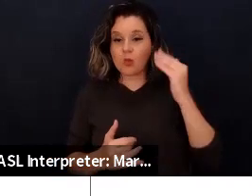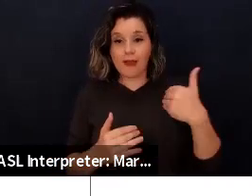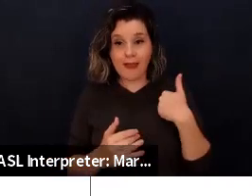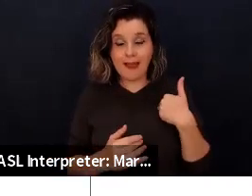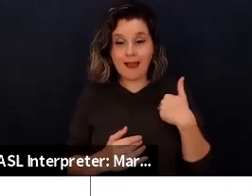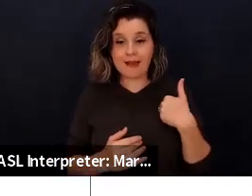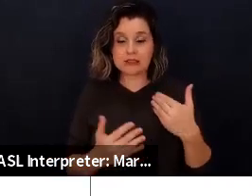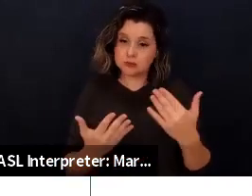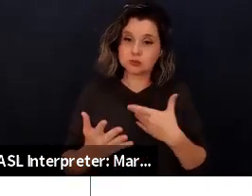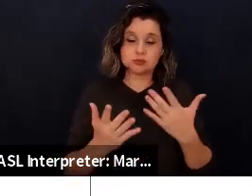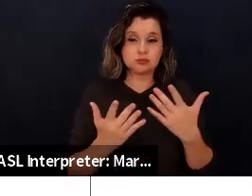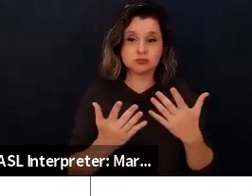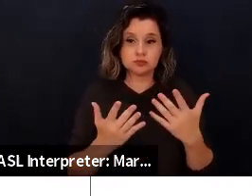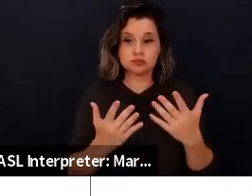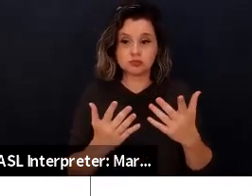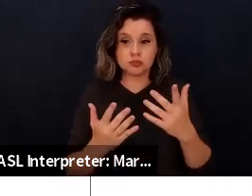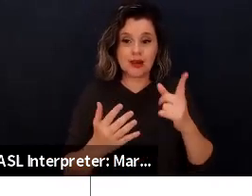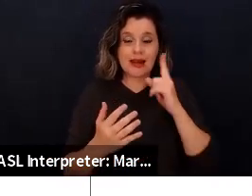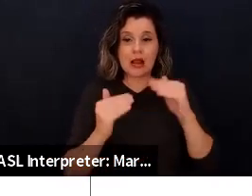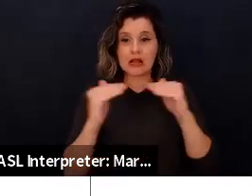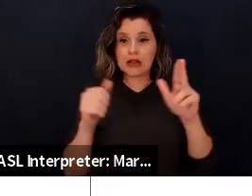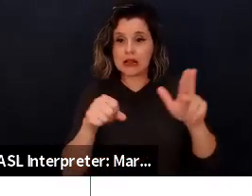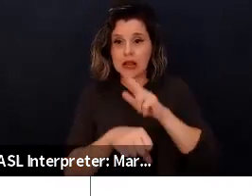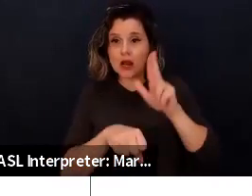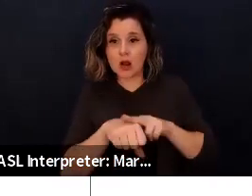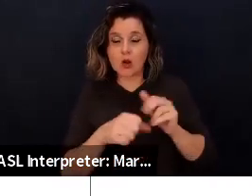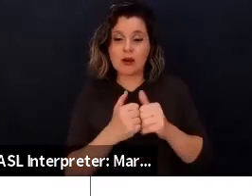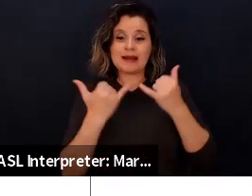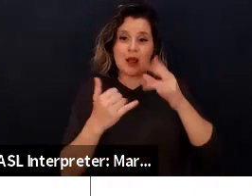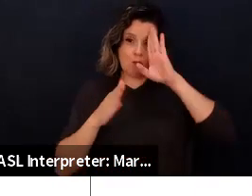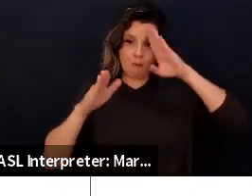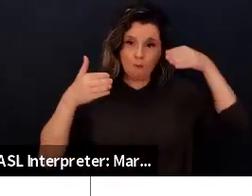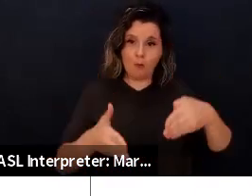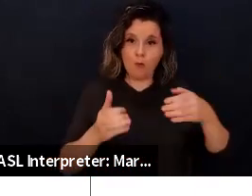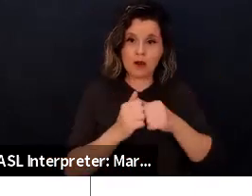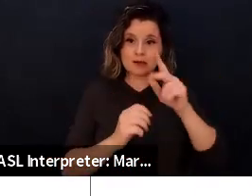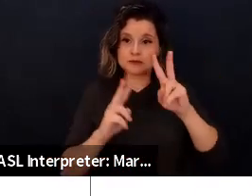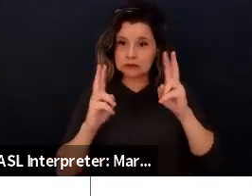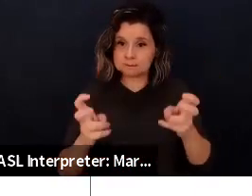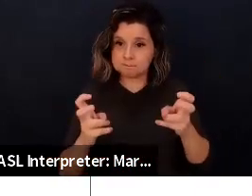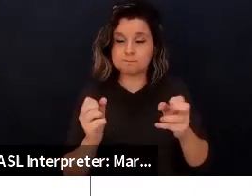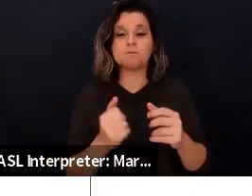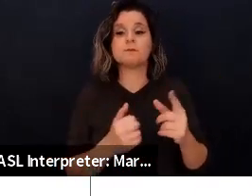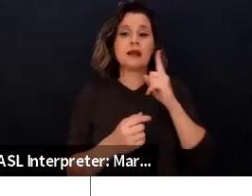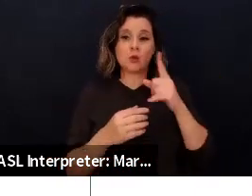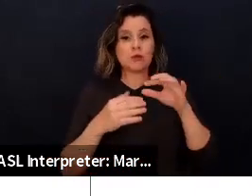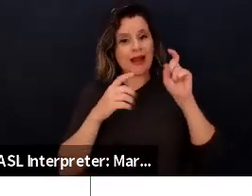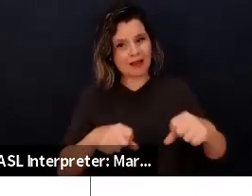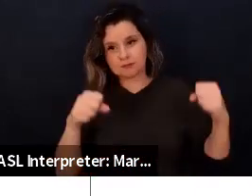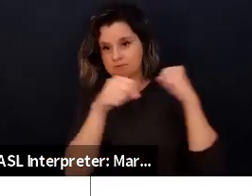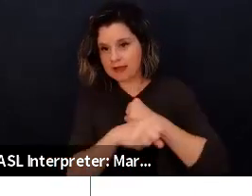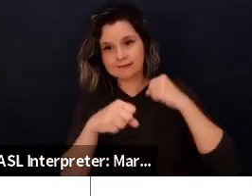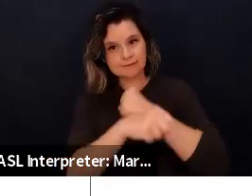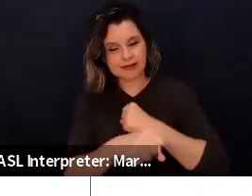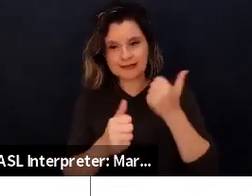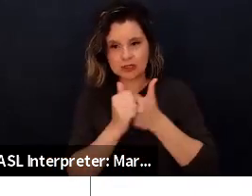ya vemos que nuestros líderes a nivel nacional ya se están enfocando en este tema y tenemos que seguir luchando a cada nivel